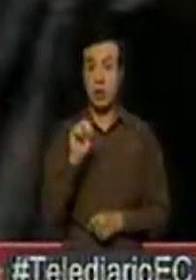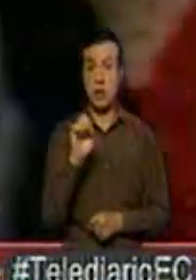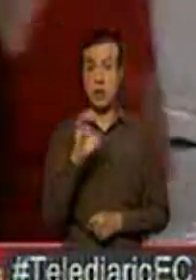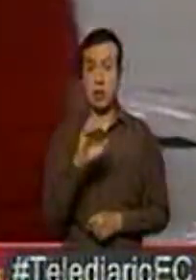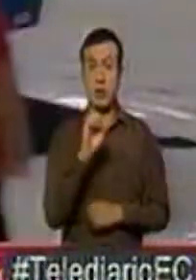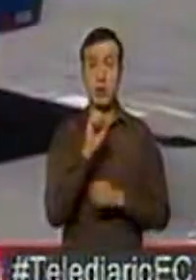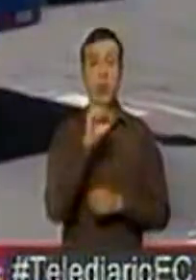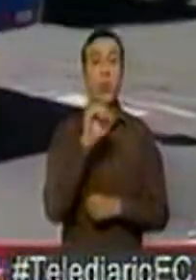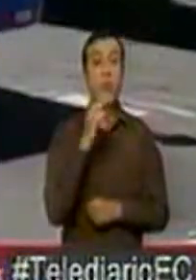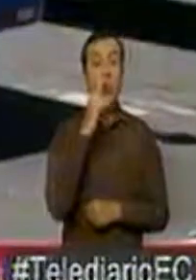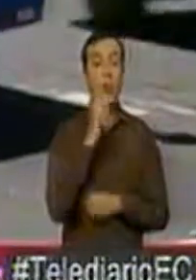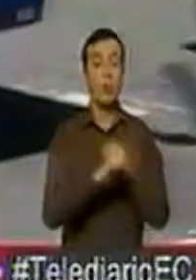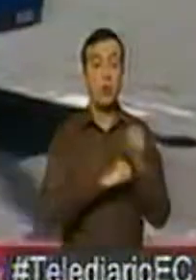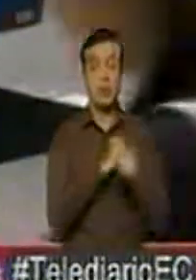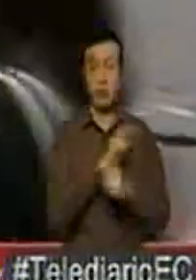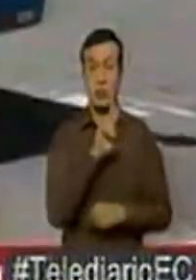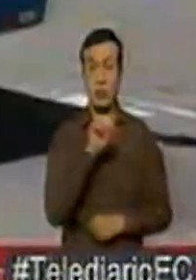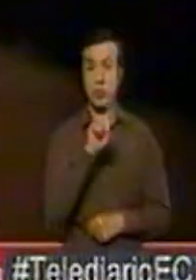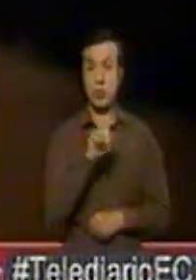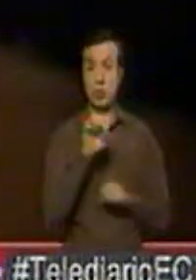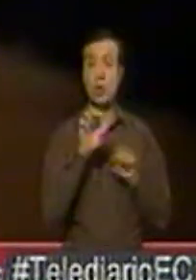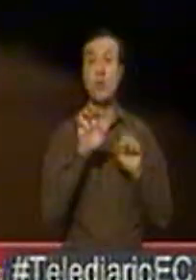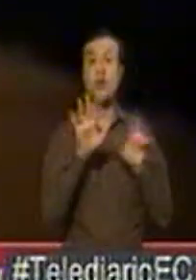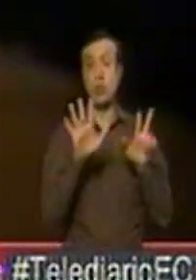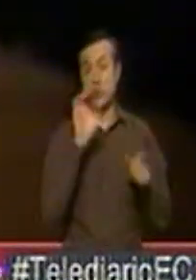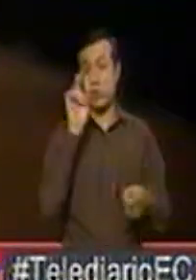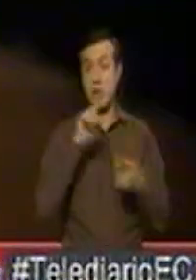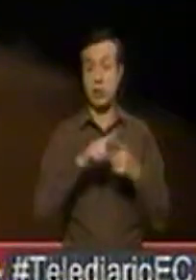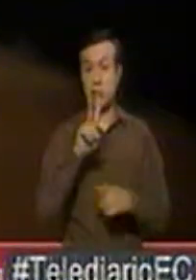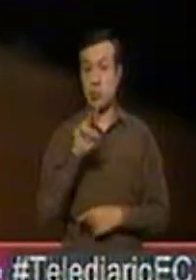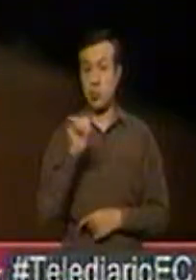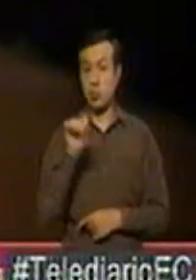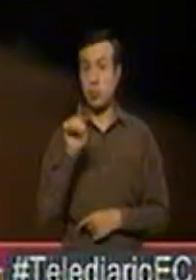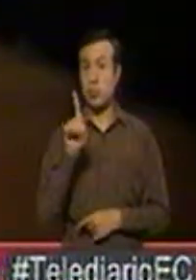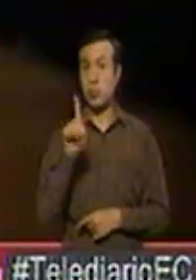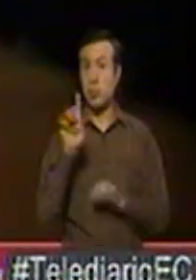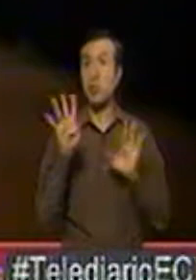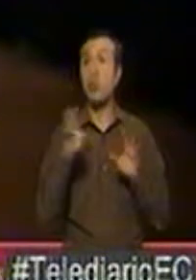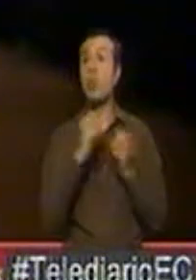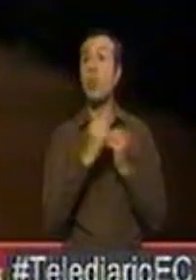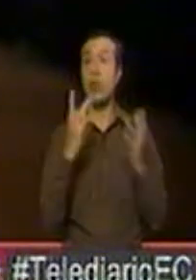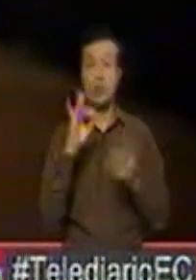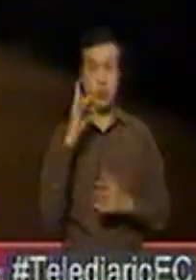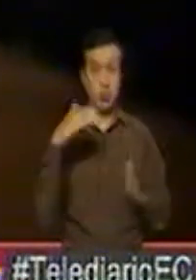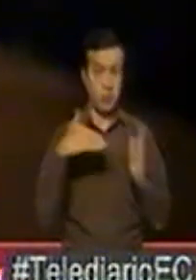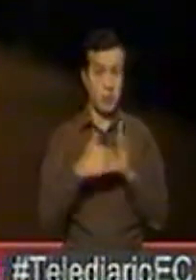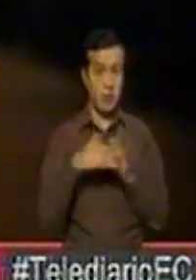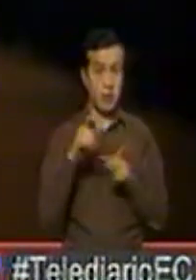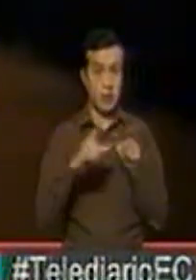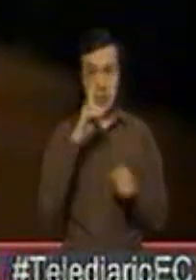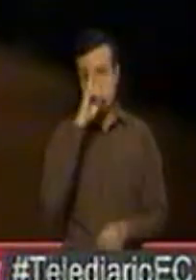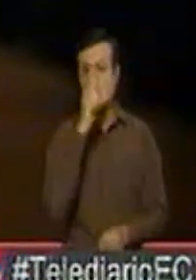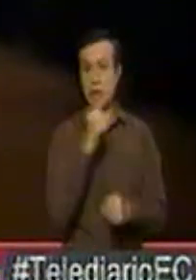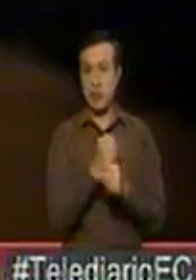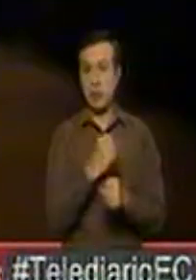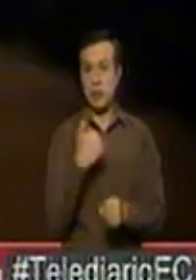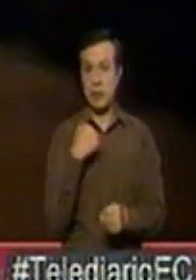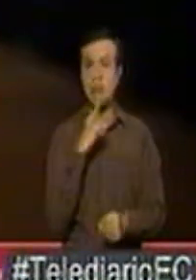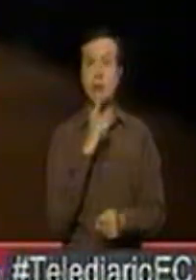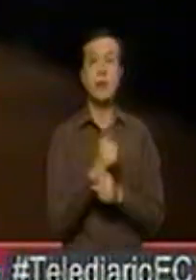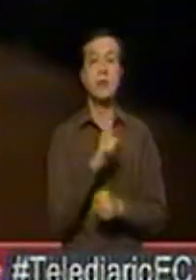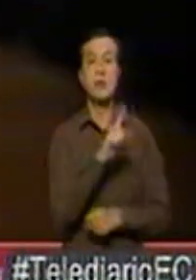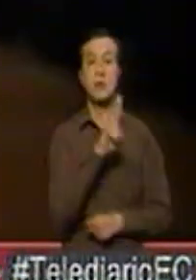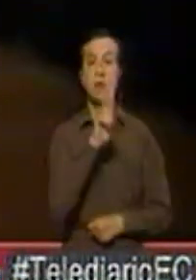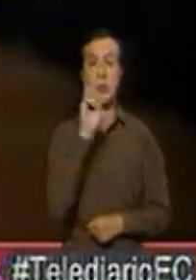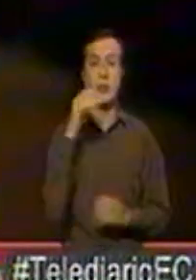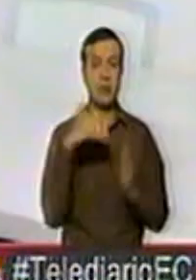de 2018 y junio de 2019, alrededor de 18.000 personas consiguieron un empleo adecuado, pero más de 120.000 pasaron